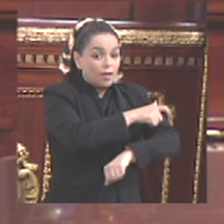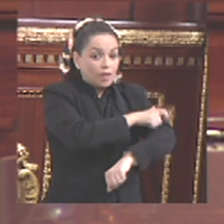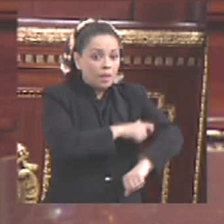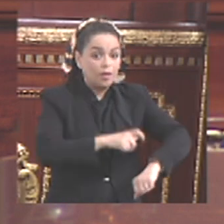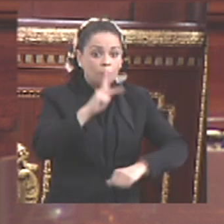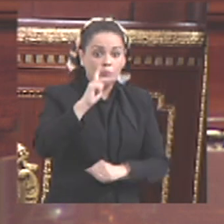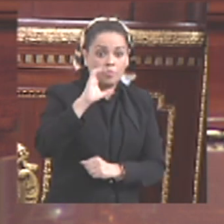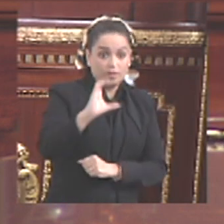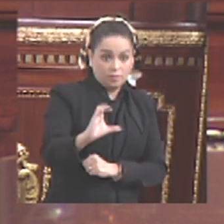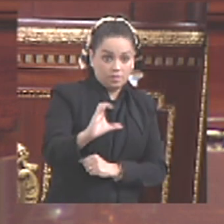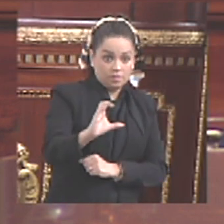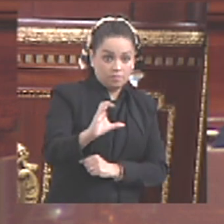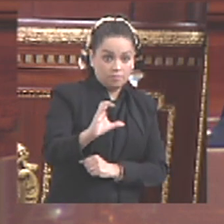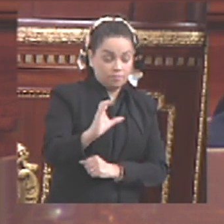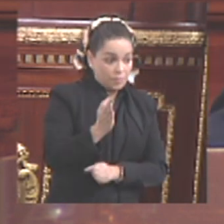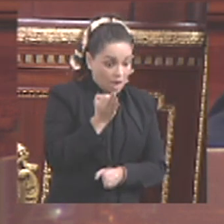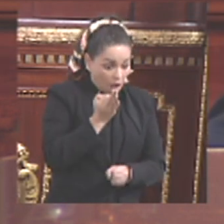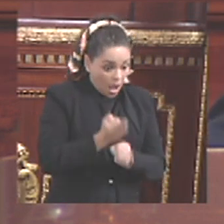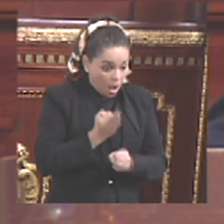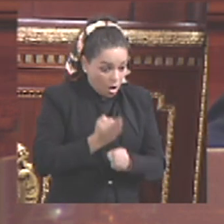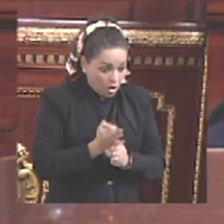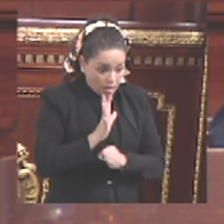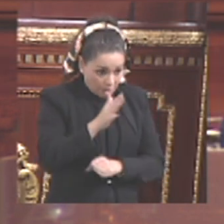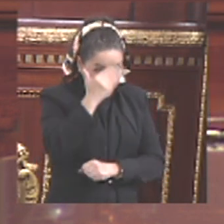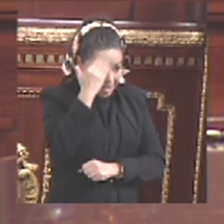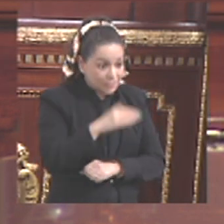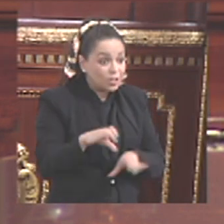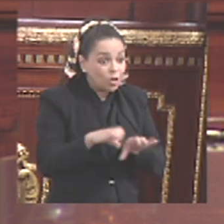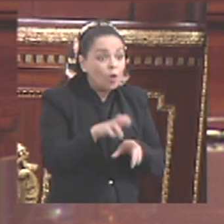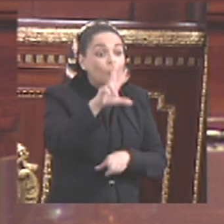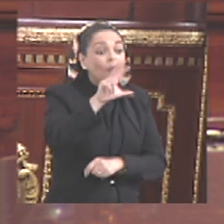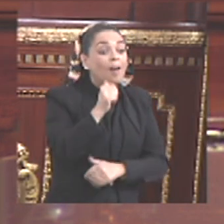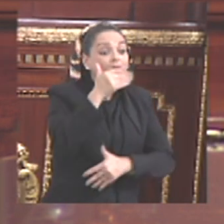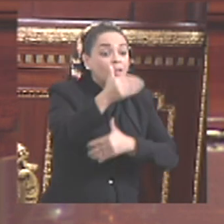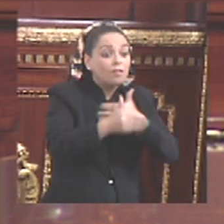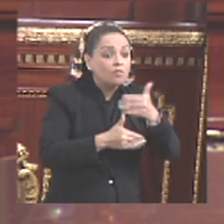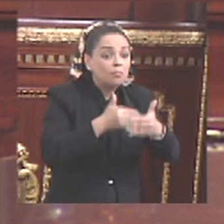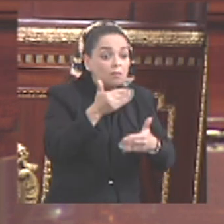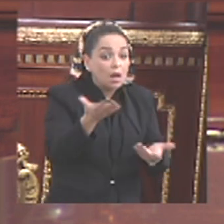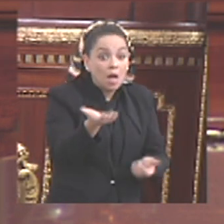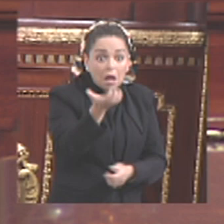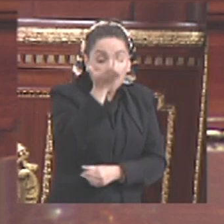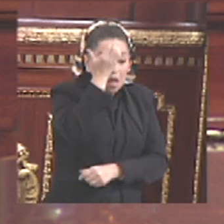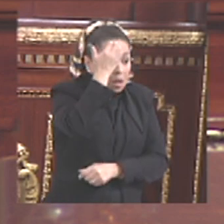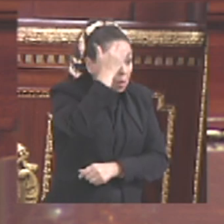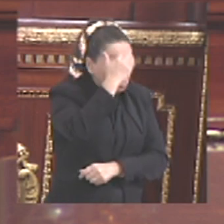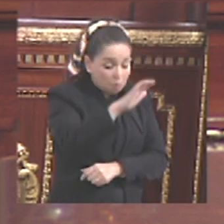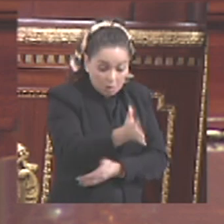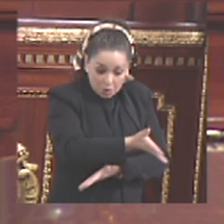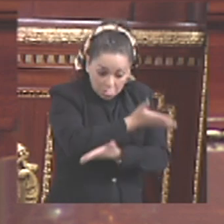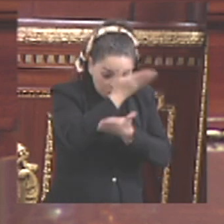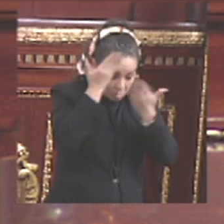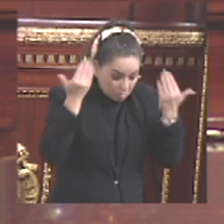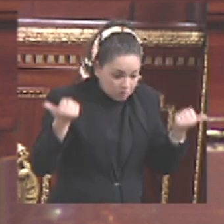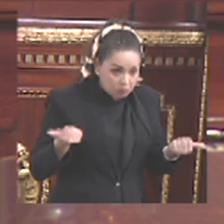no conocemos los avances y el dato exacto de los programas internos